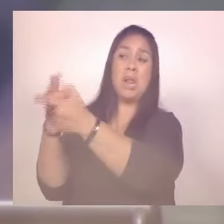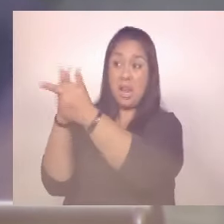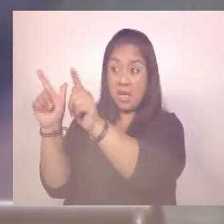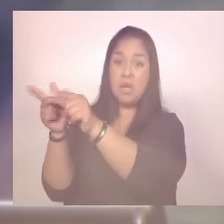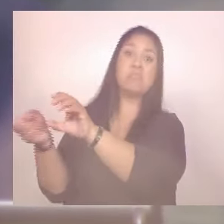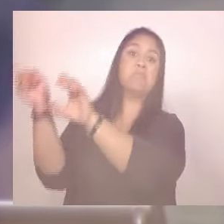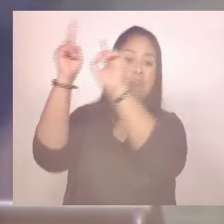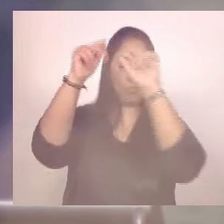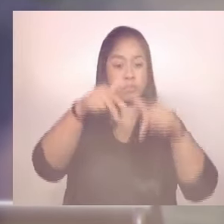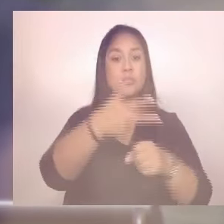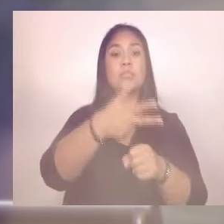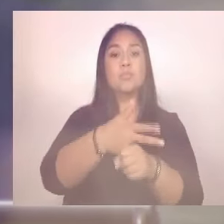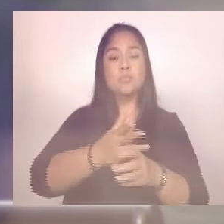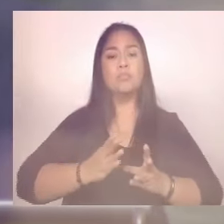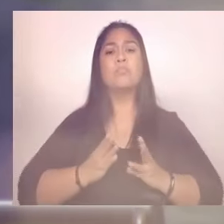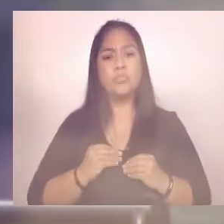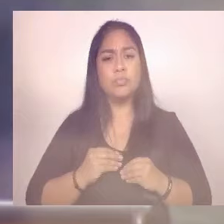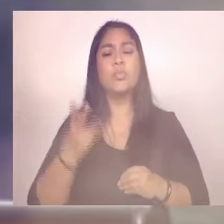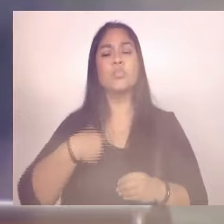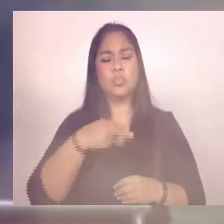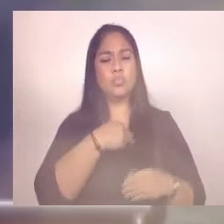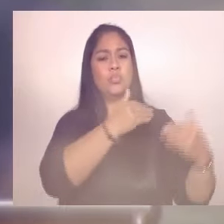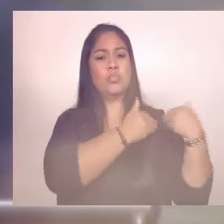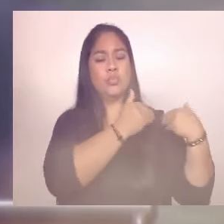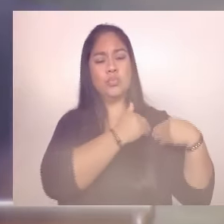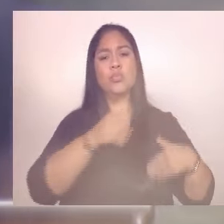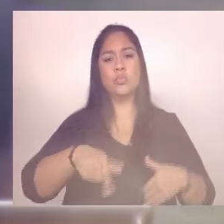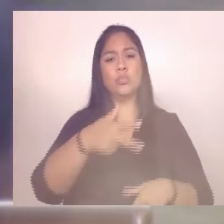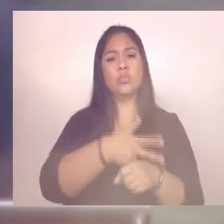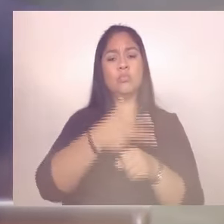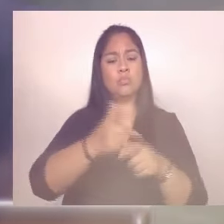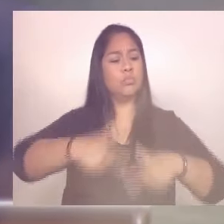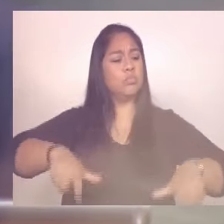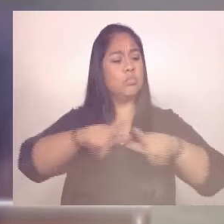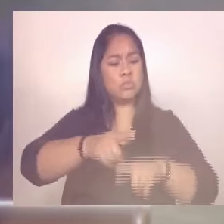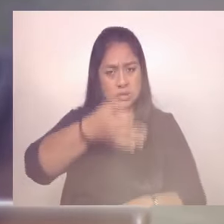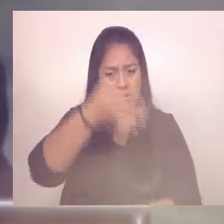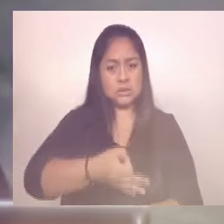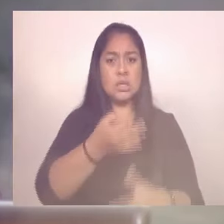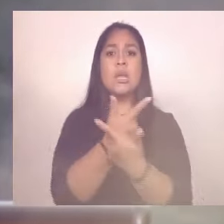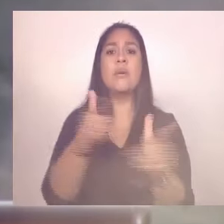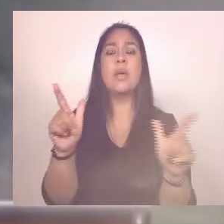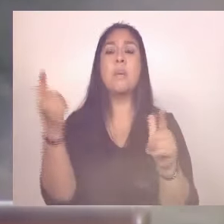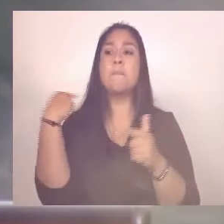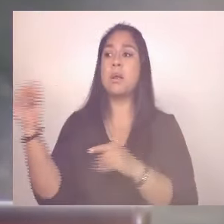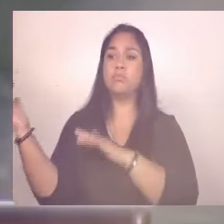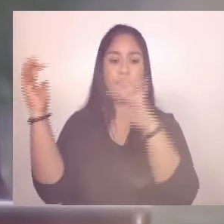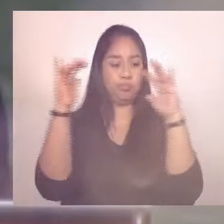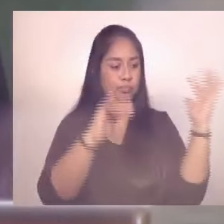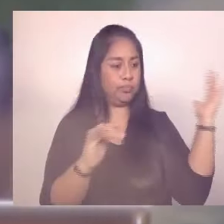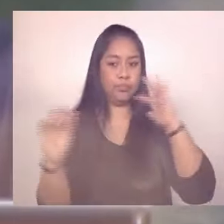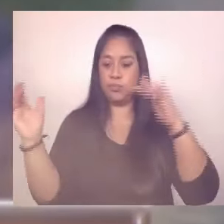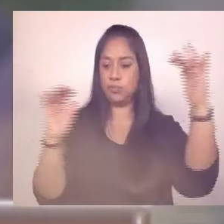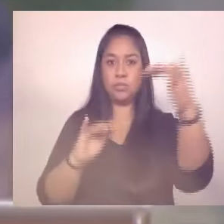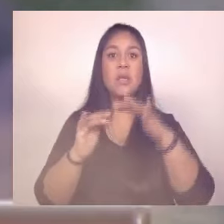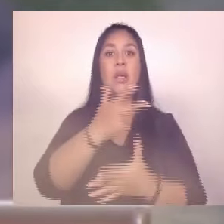gobierno. Nuestro compromiso es que Guatemala sea siempre un espacio de dignidad y libertad para quienes lleguen a nuestro